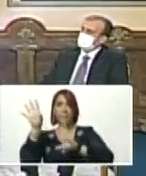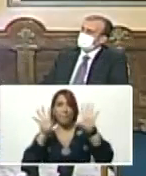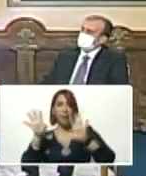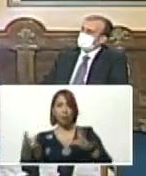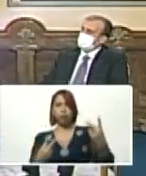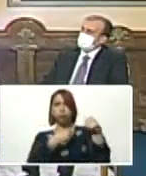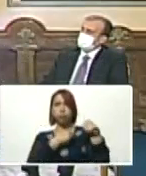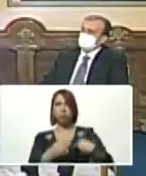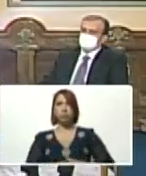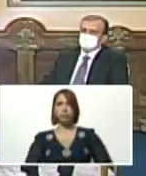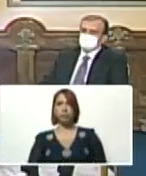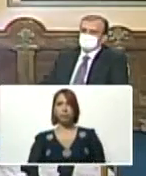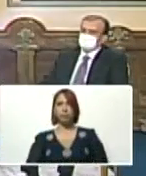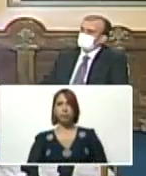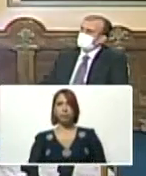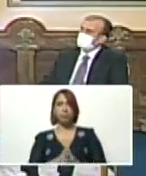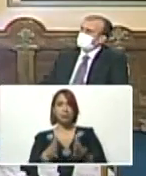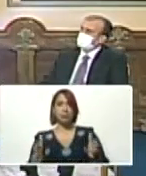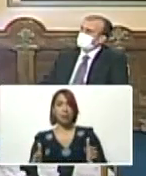encabezados por la Gran Rusia.